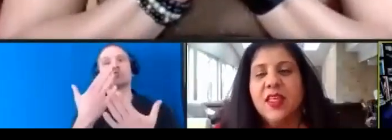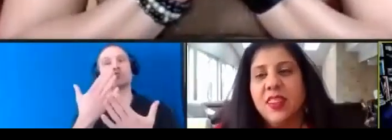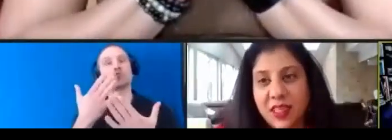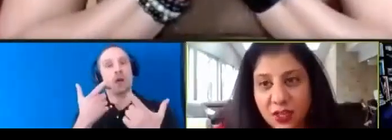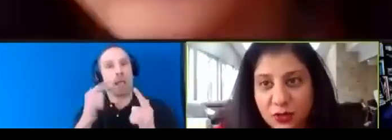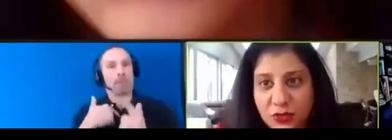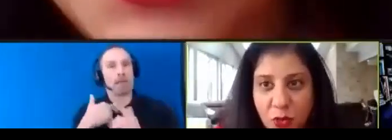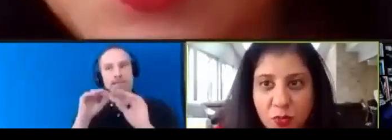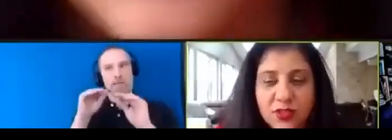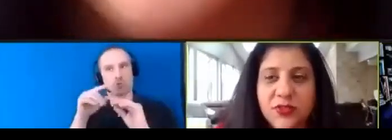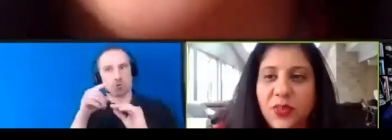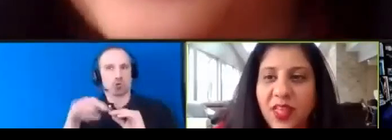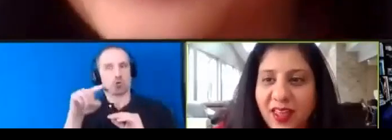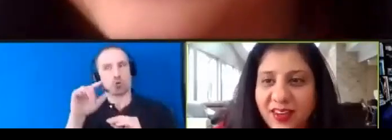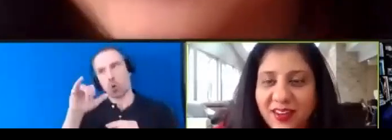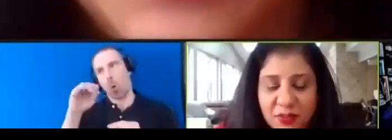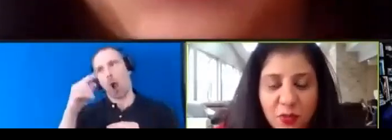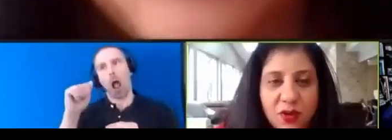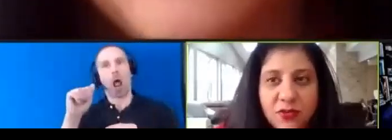muchísimas gracias